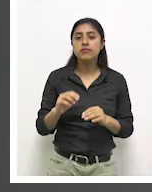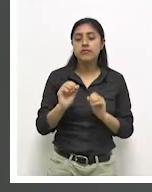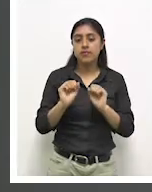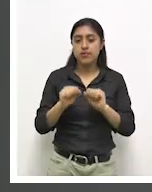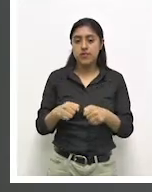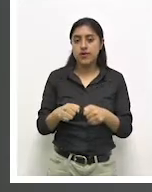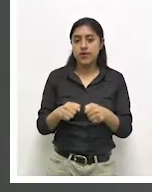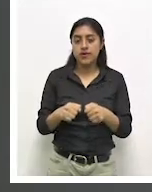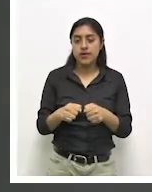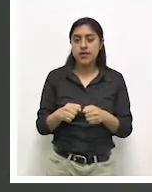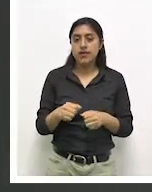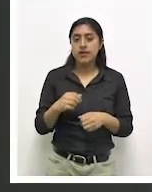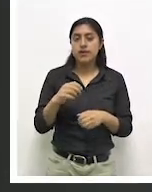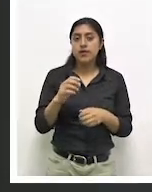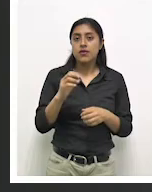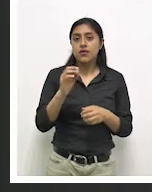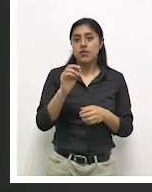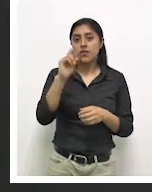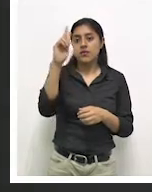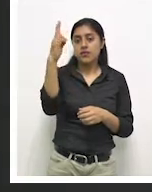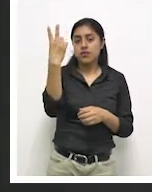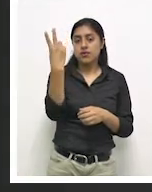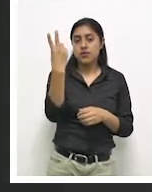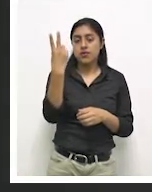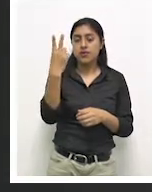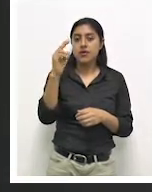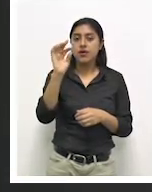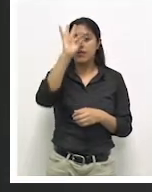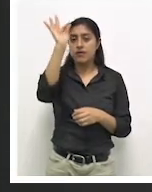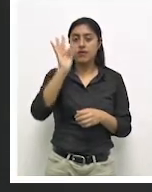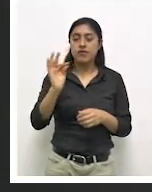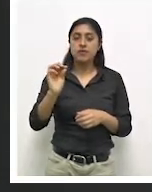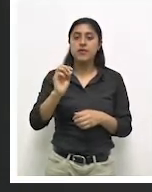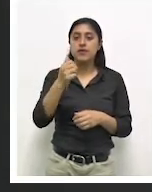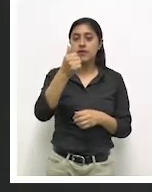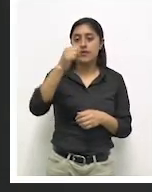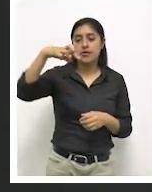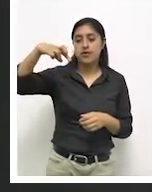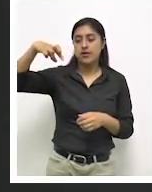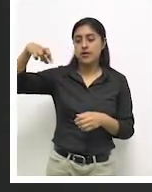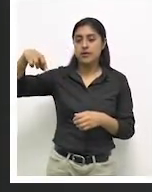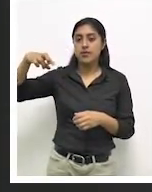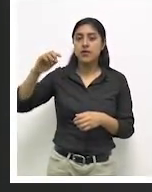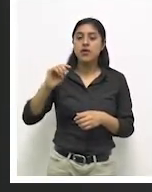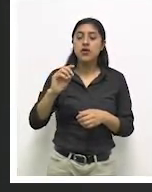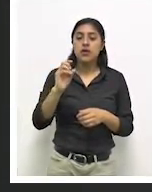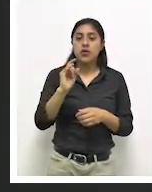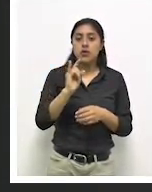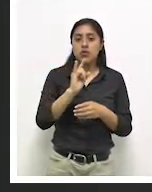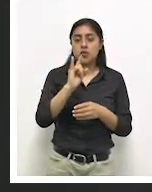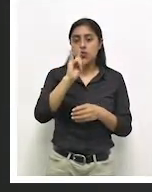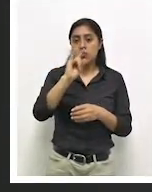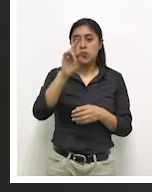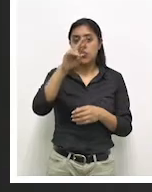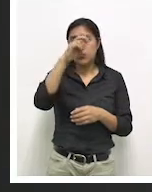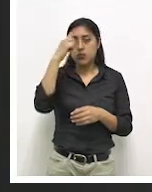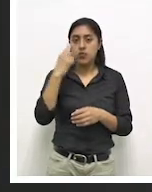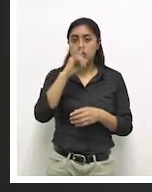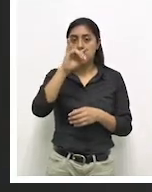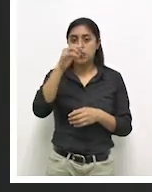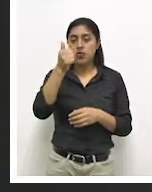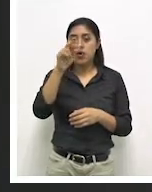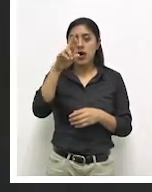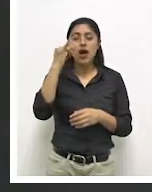eportal.renap.gov.gt y desde la app RENAP SE. Se debe crear un usuario y contraseña, proporcionar los datos requeridos